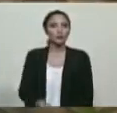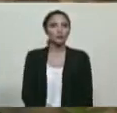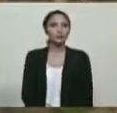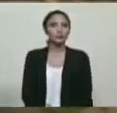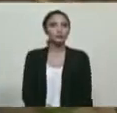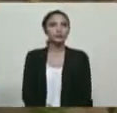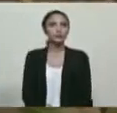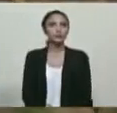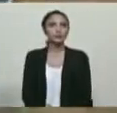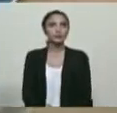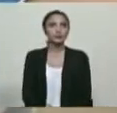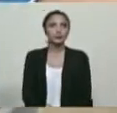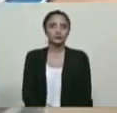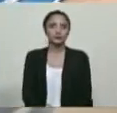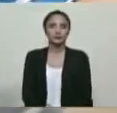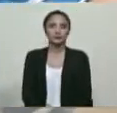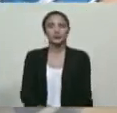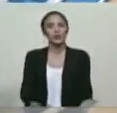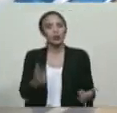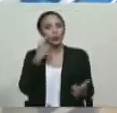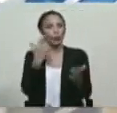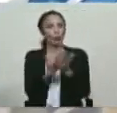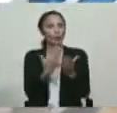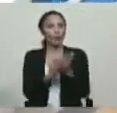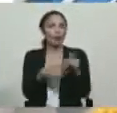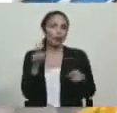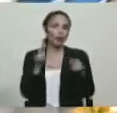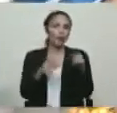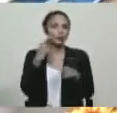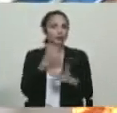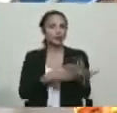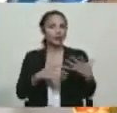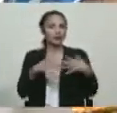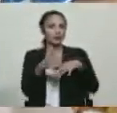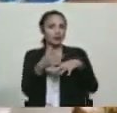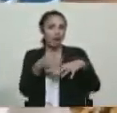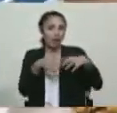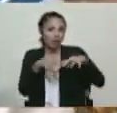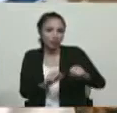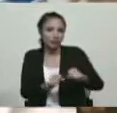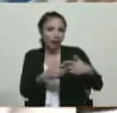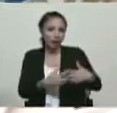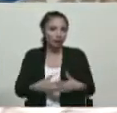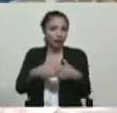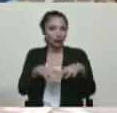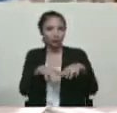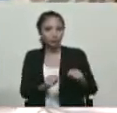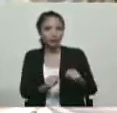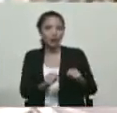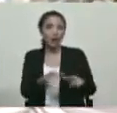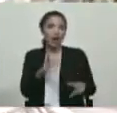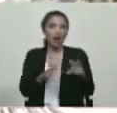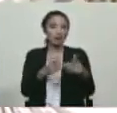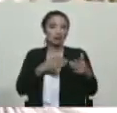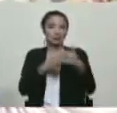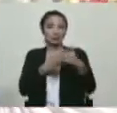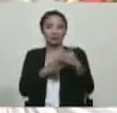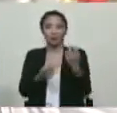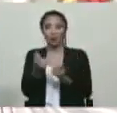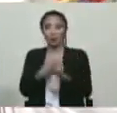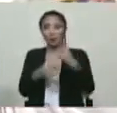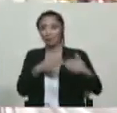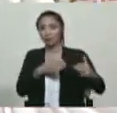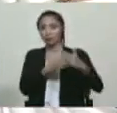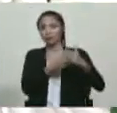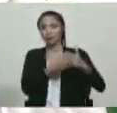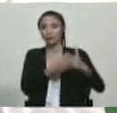A veces, cuando nosotros vemos gobiernos imperiales que pretenden afectar la economía venezolana a través